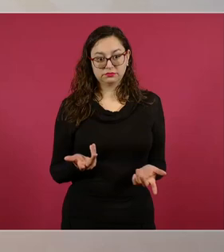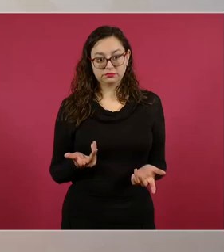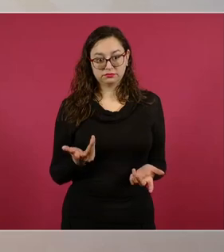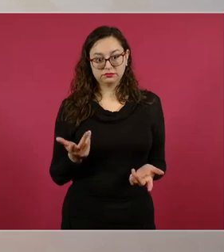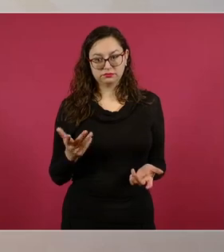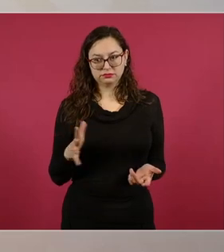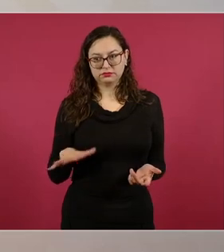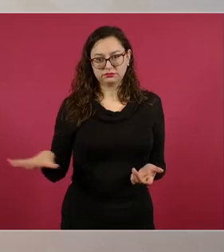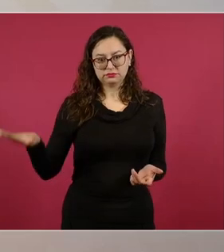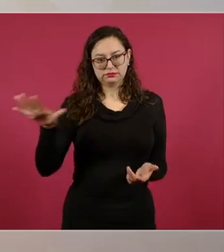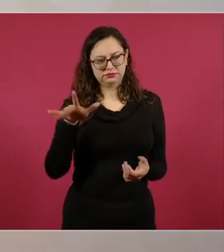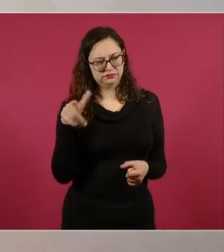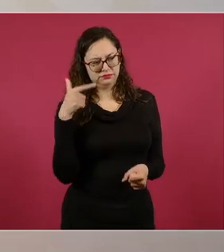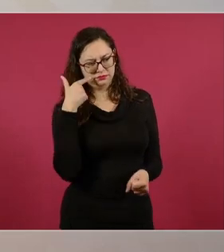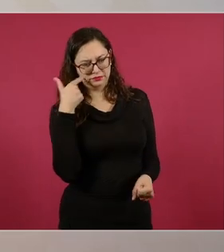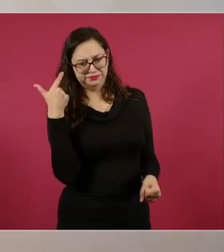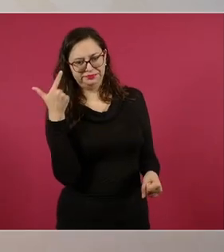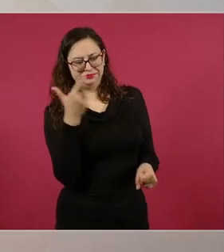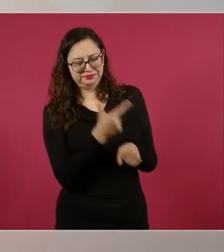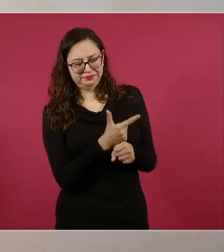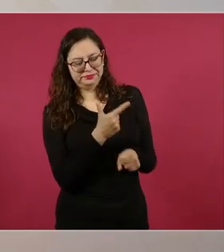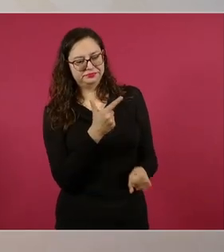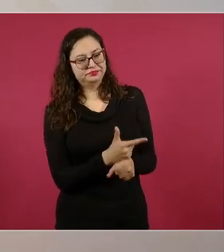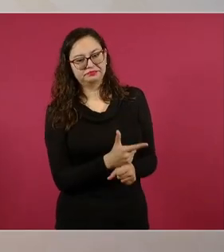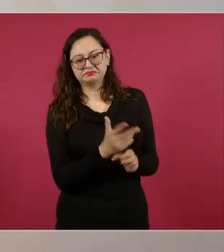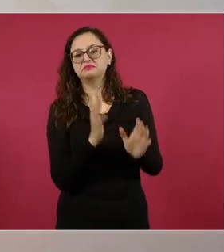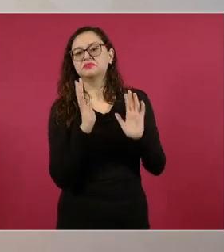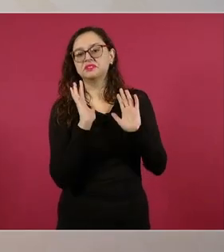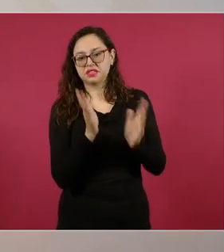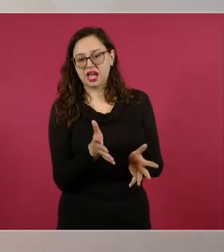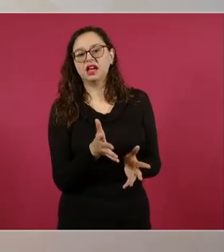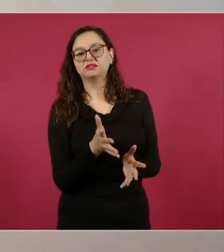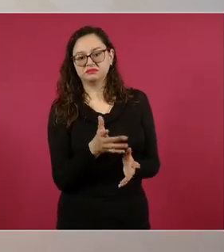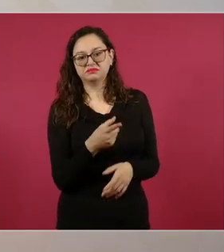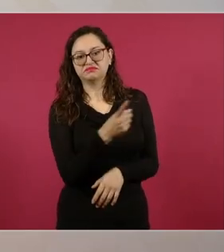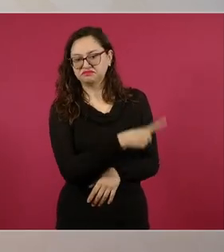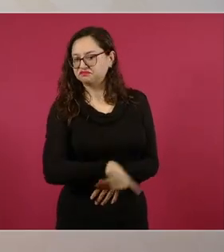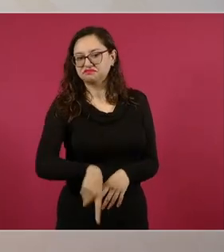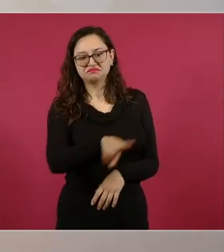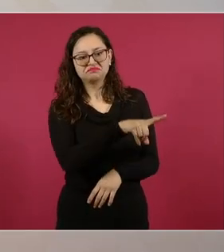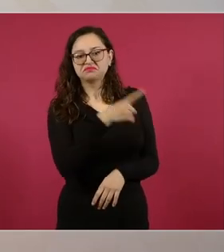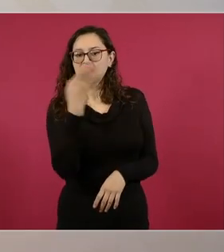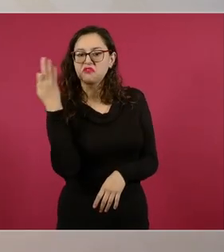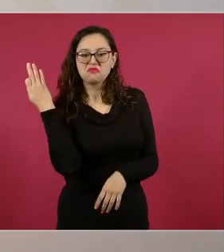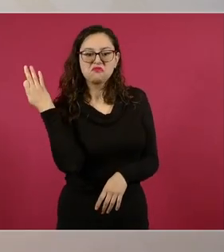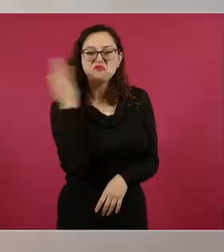identificó como lo que son, unos falsarios,